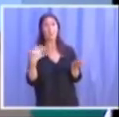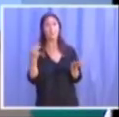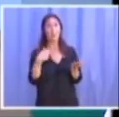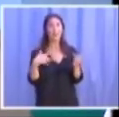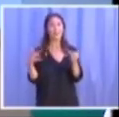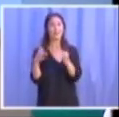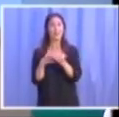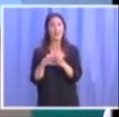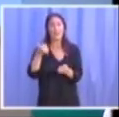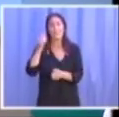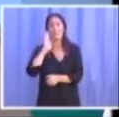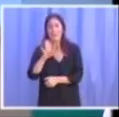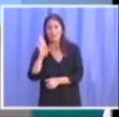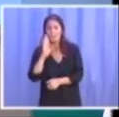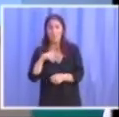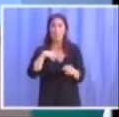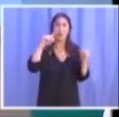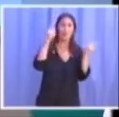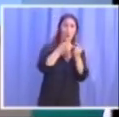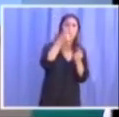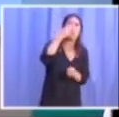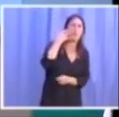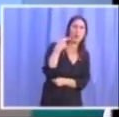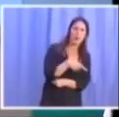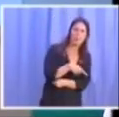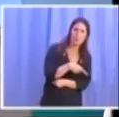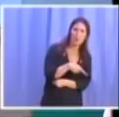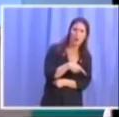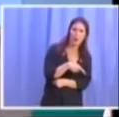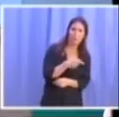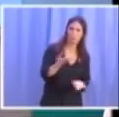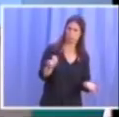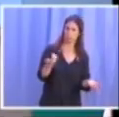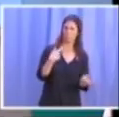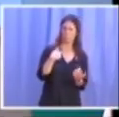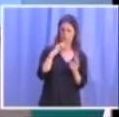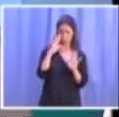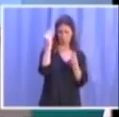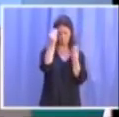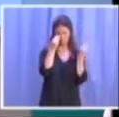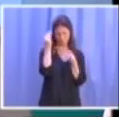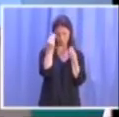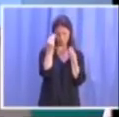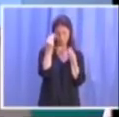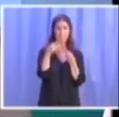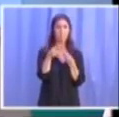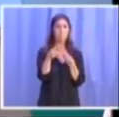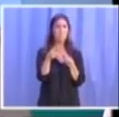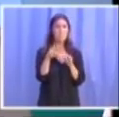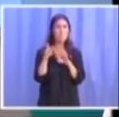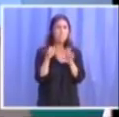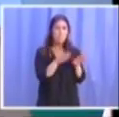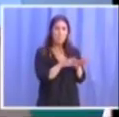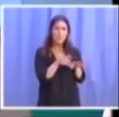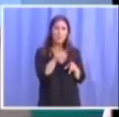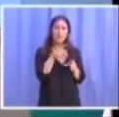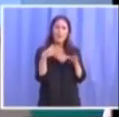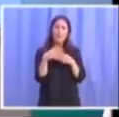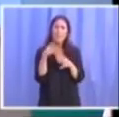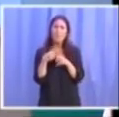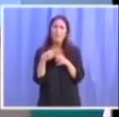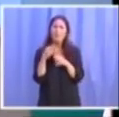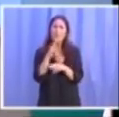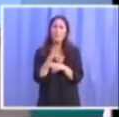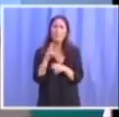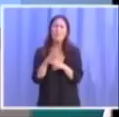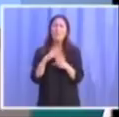entre las más sucias y Córdoba entre las más limpias. Yo me pregunto, aparte de eso, la política del PP